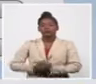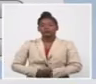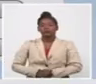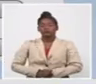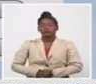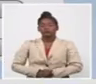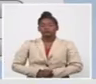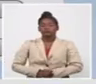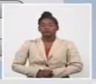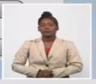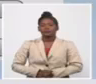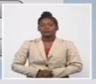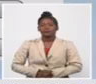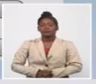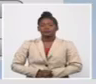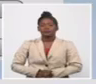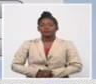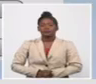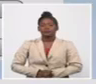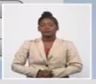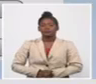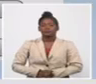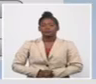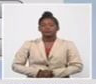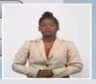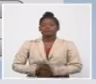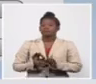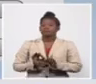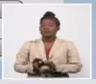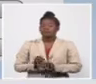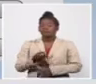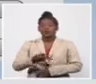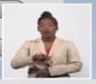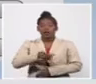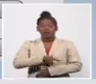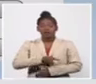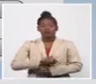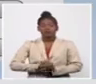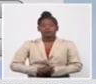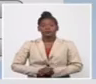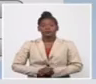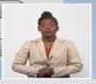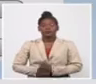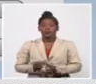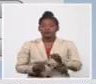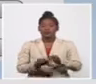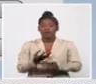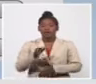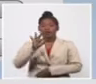COVID-19. Con este comportamiento en el día de ayer, pues ya se acumulan